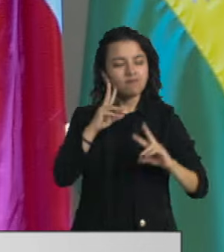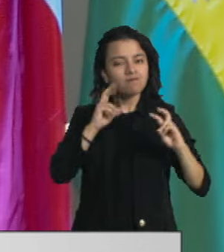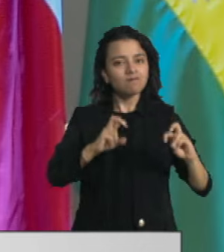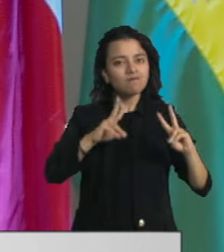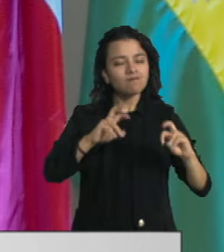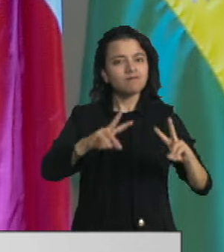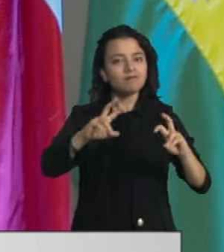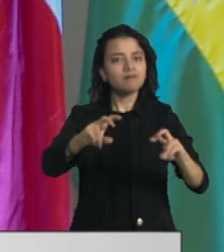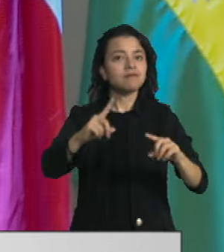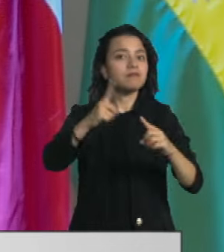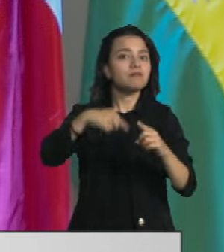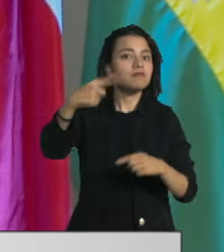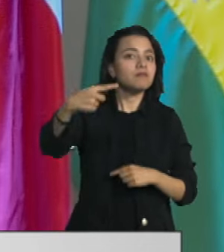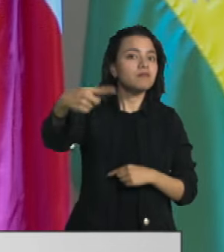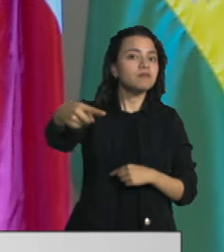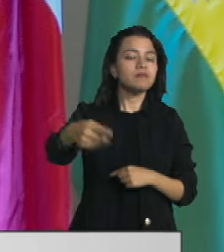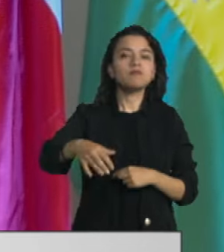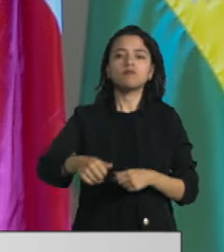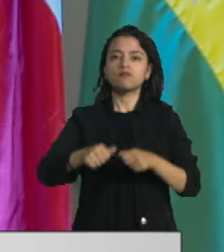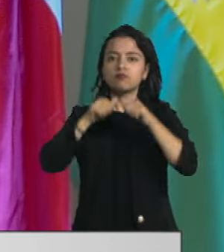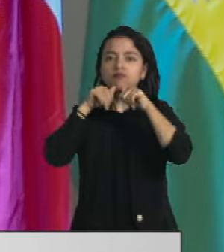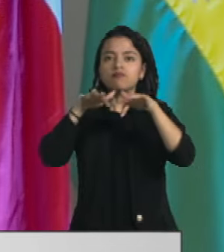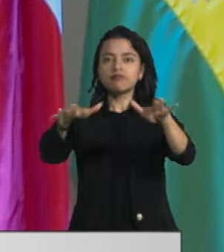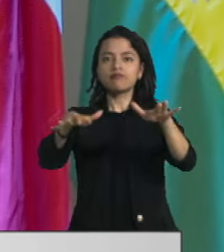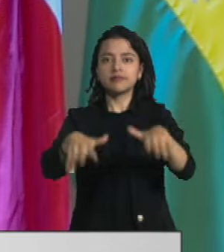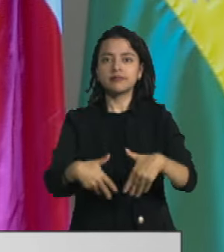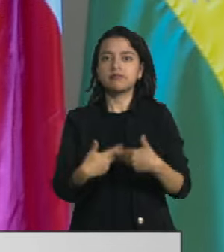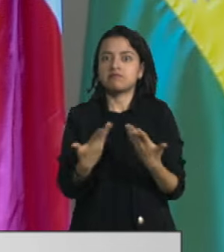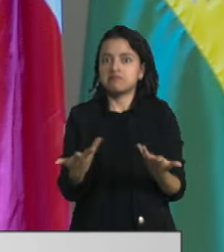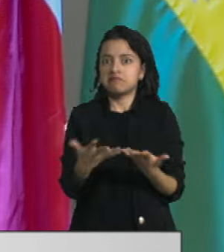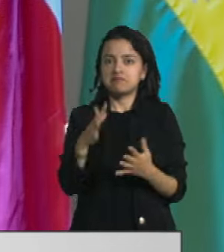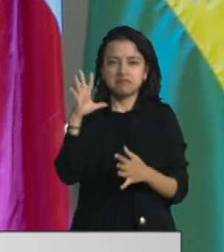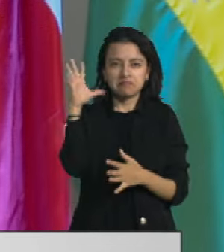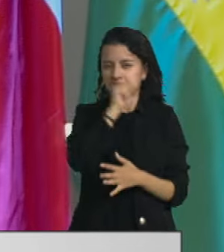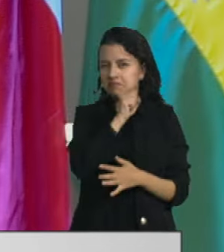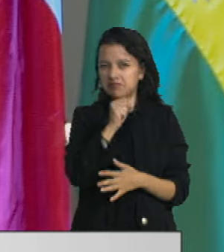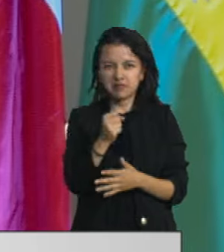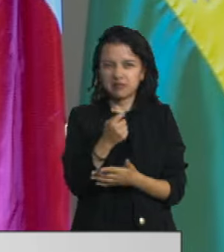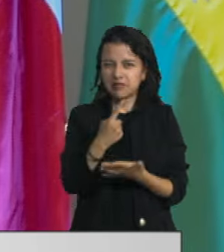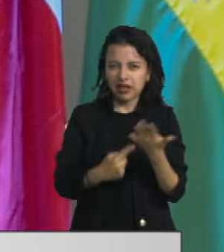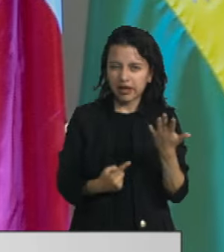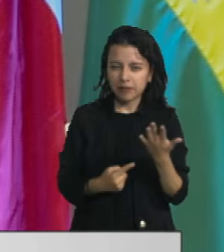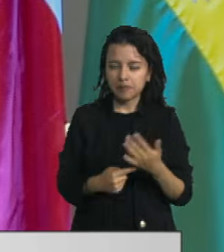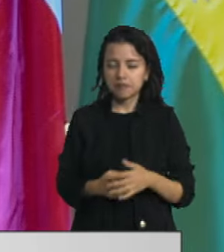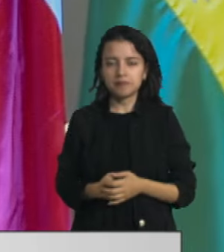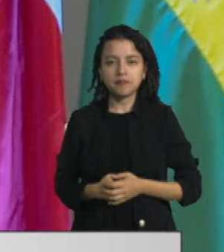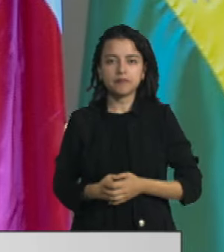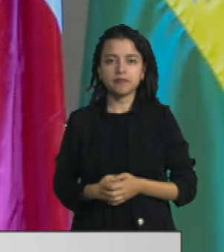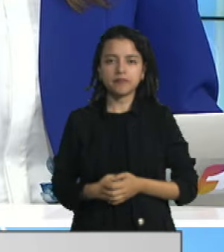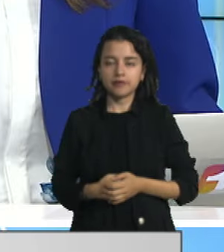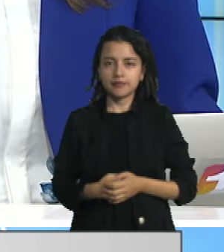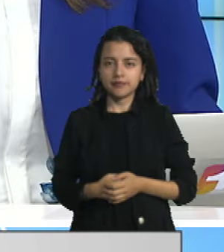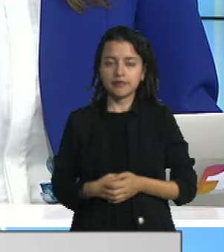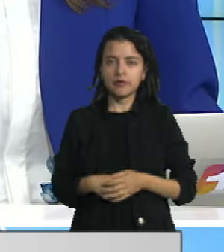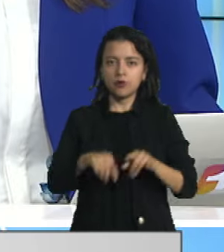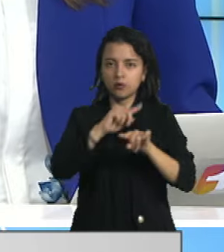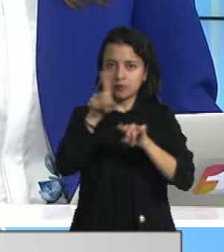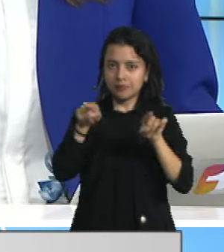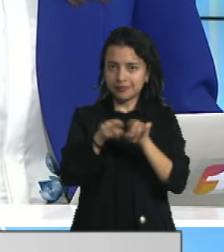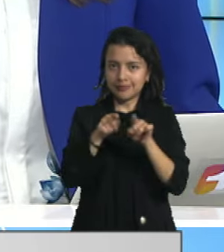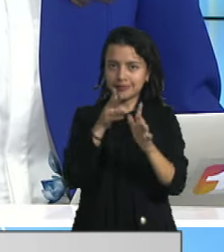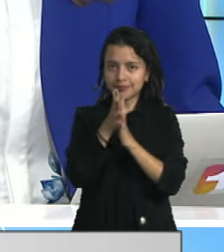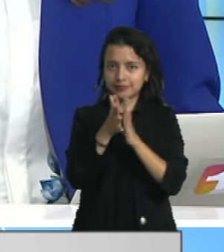investigación para en los próximos días dar a conocer a los caleños los hallazgos finales en su empresa de servicios públicos. Luisa y televidentes, con